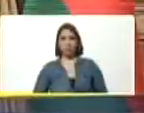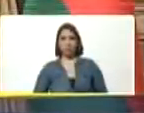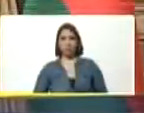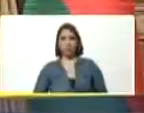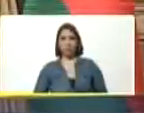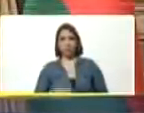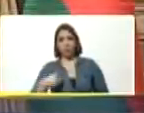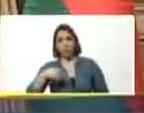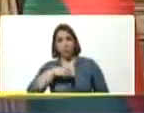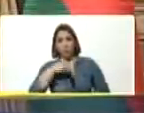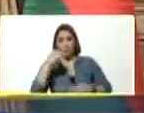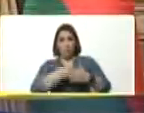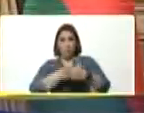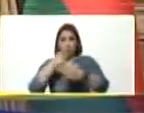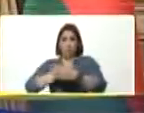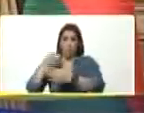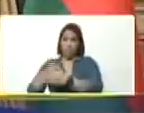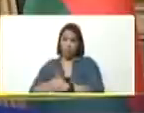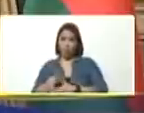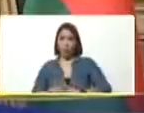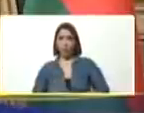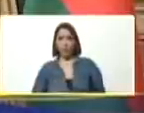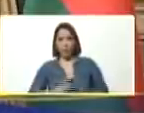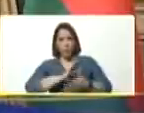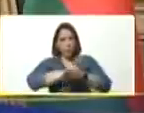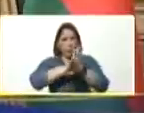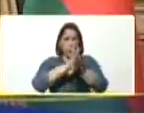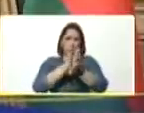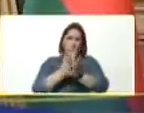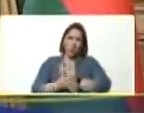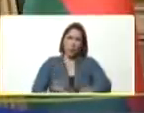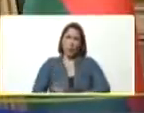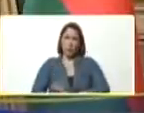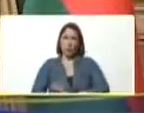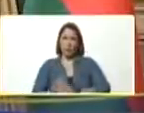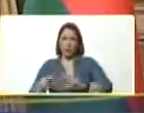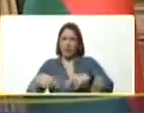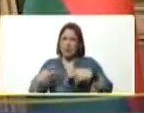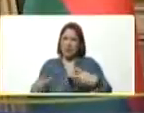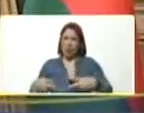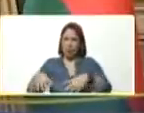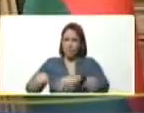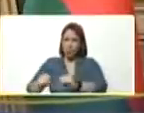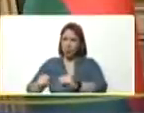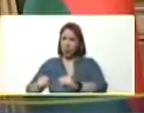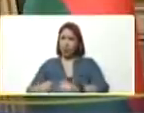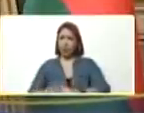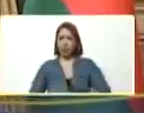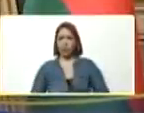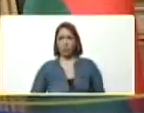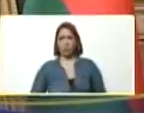Estamos luchando por acabar con el neocolonialismo